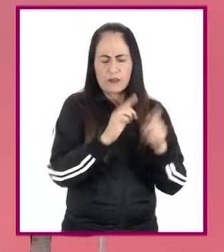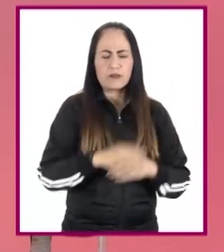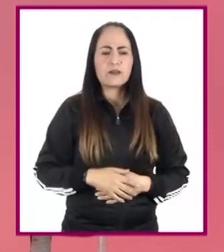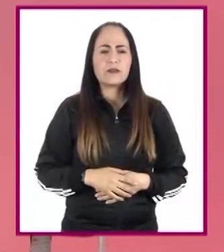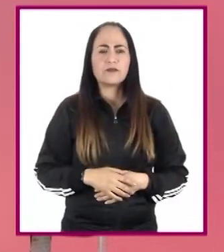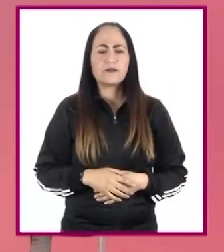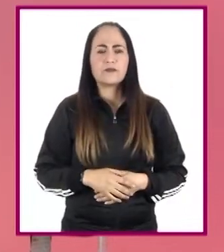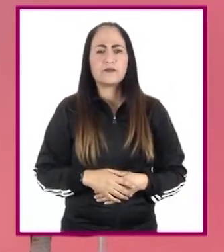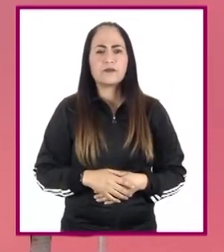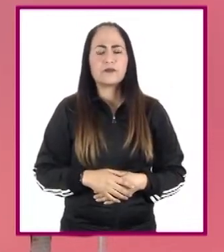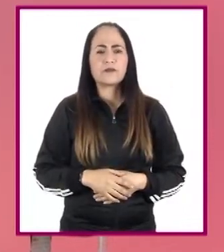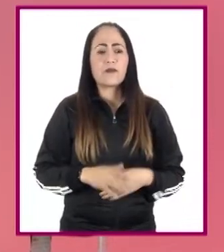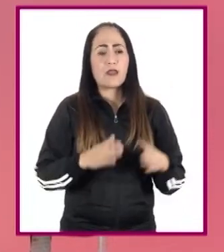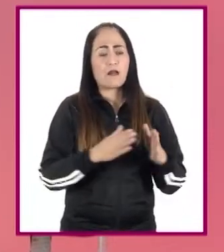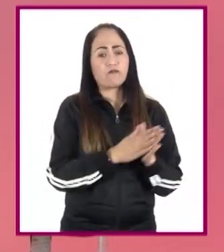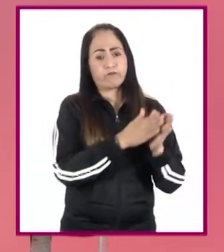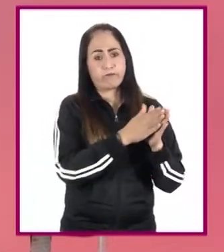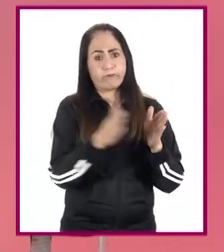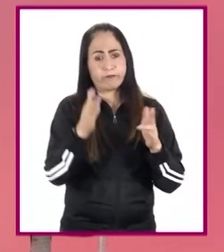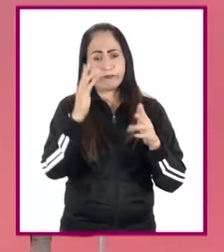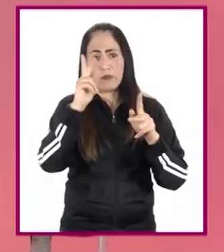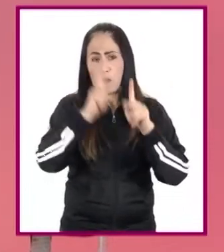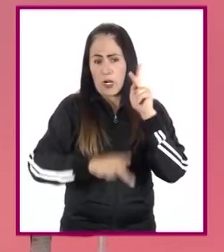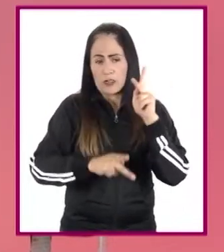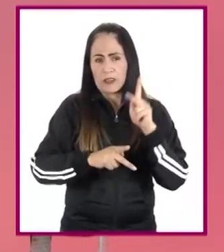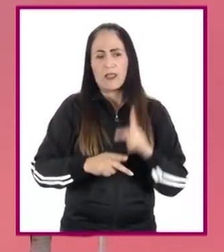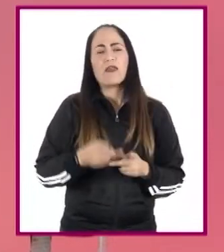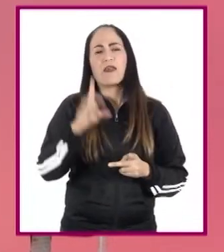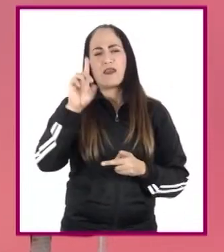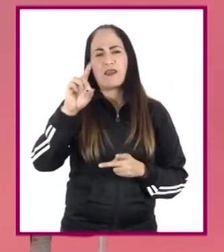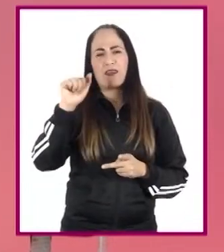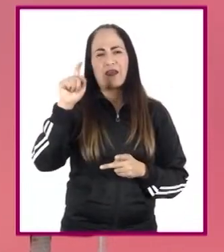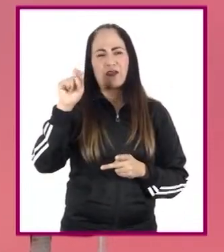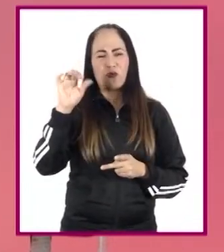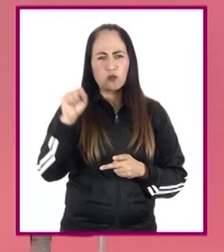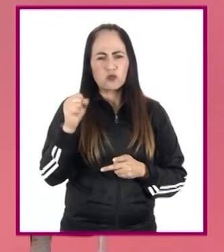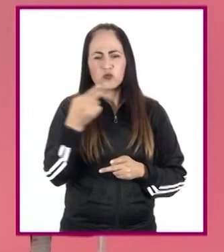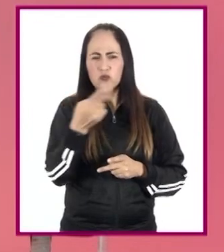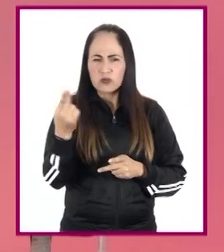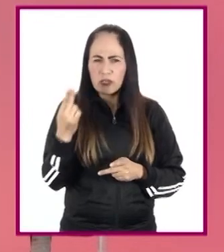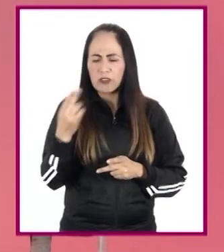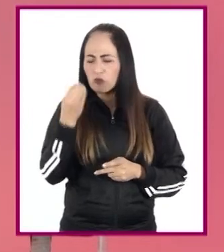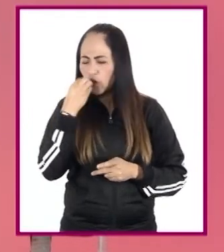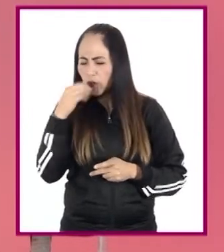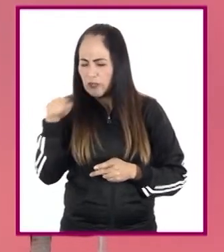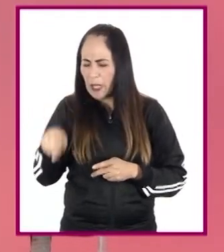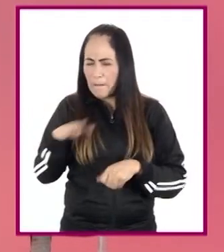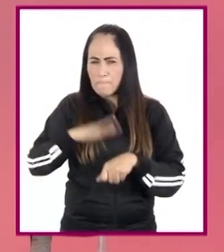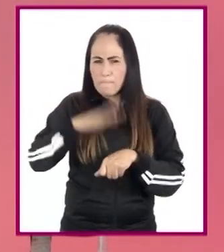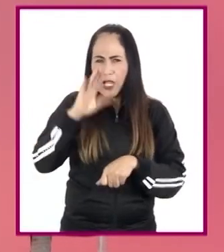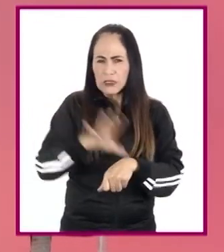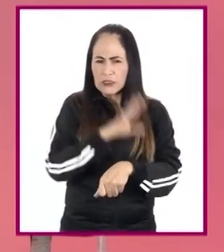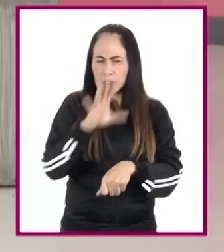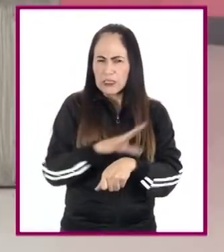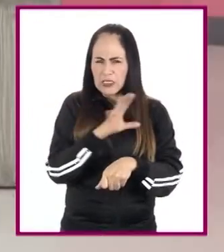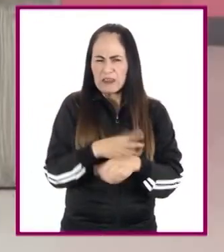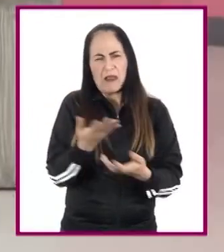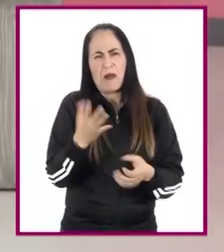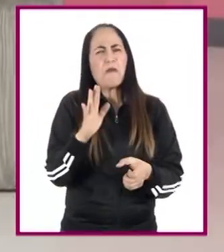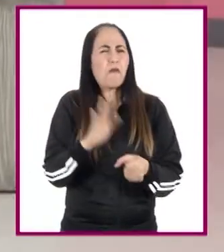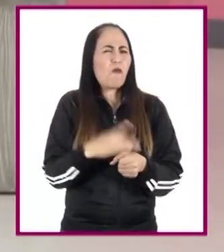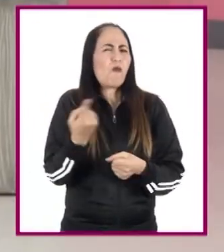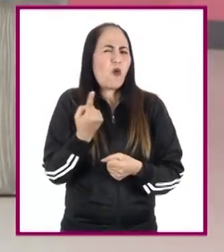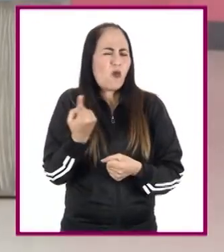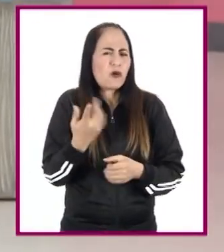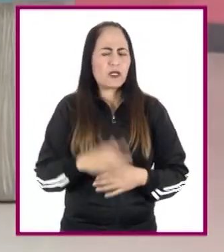comunicación, analicen sus datos, determinen qué tipo de alimentos aportan más energía y piensen cuáles pueden ser las razones.